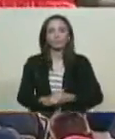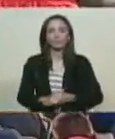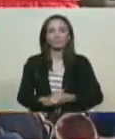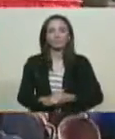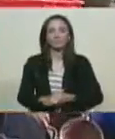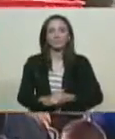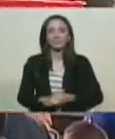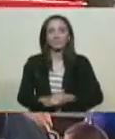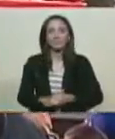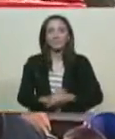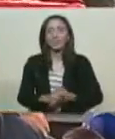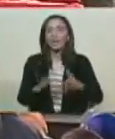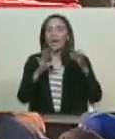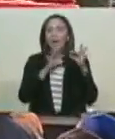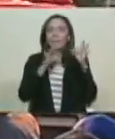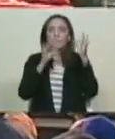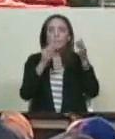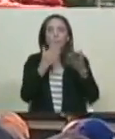La propuesta